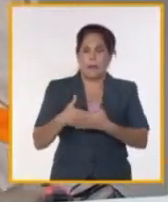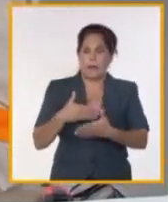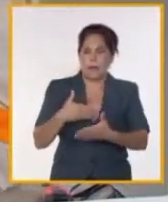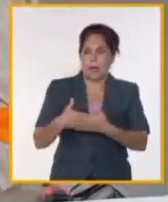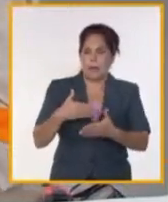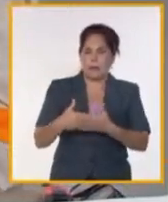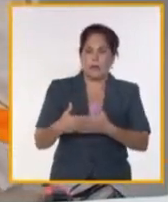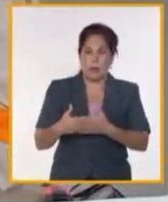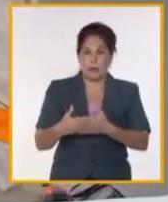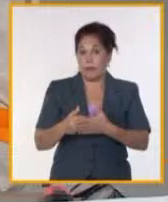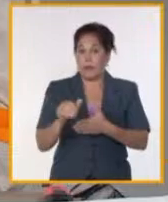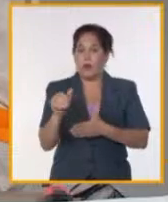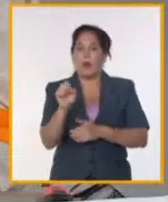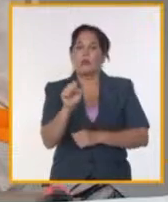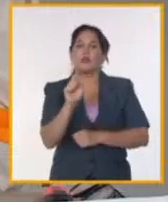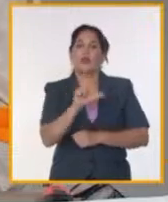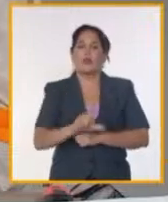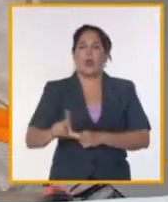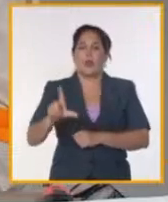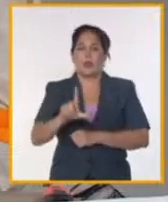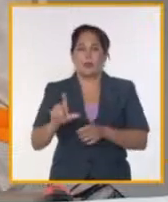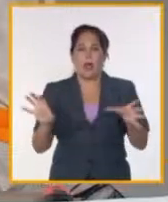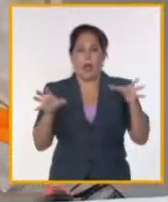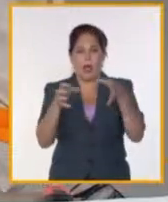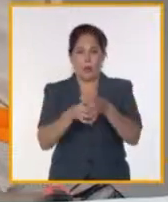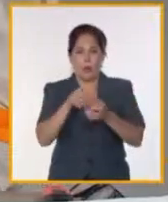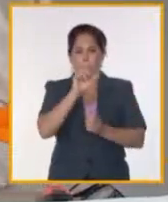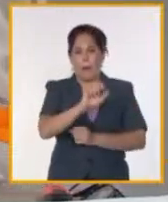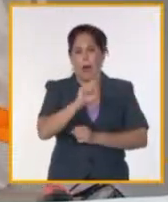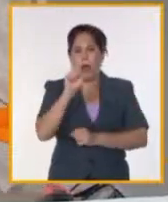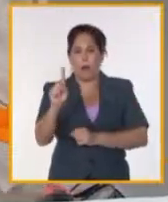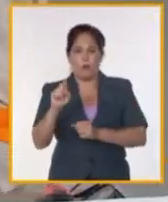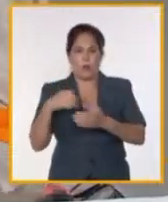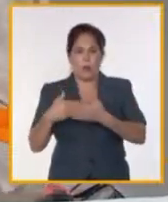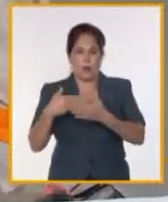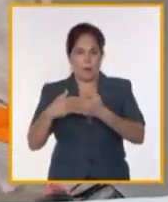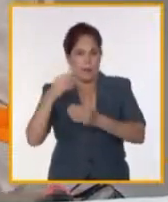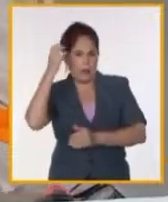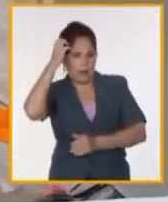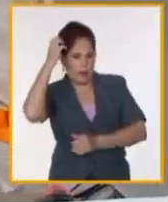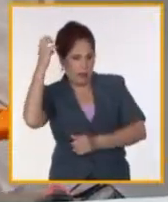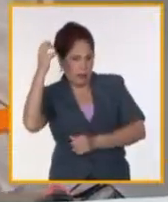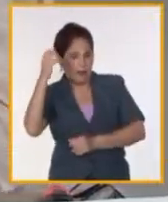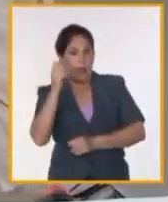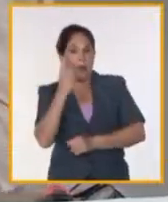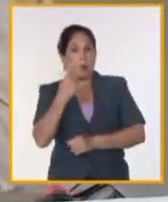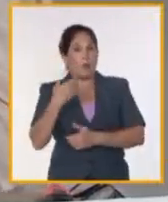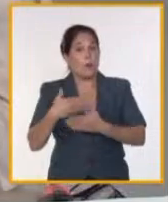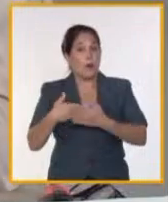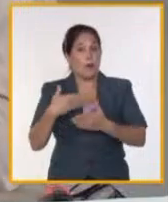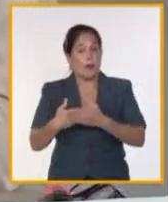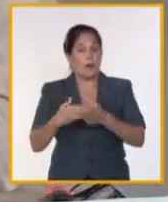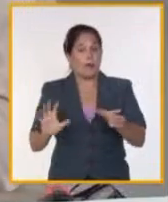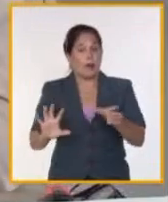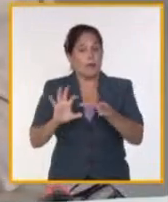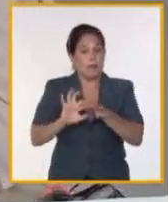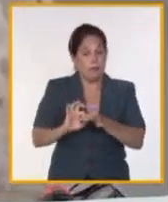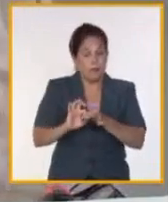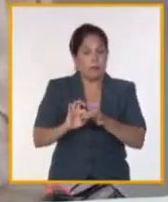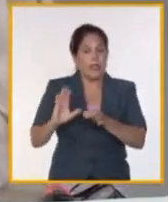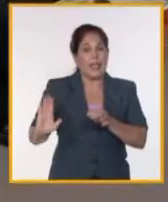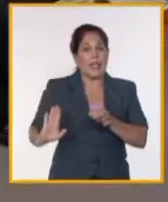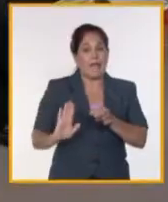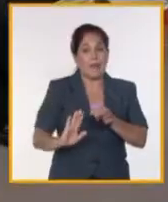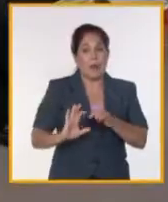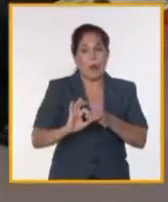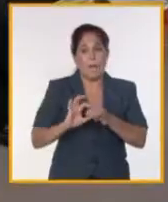de carácter socialista que agrupa a 11 empresas estatales socialistas, una empresa filial que devino de la empresa